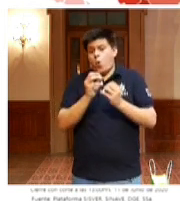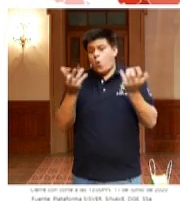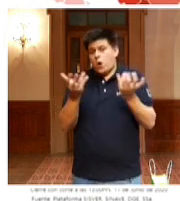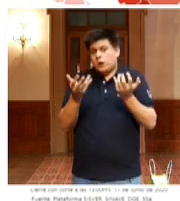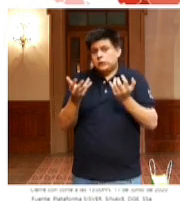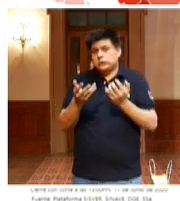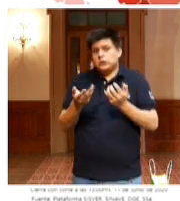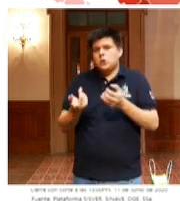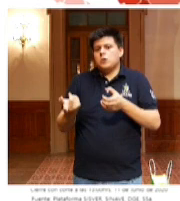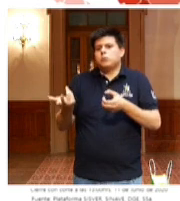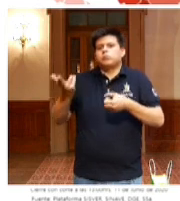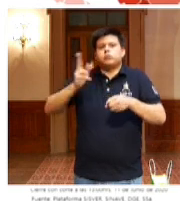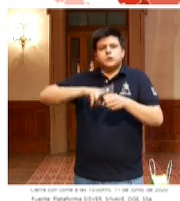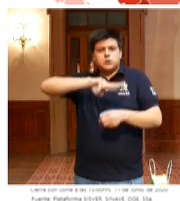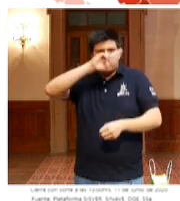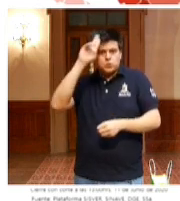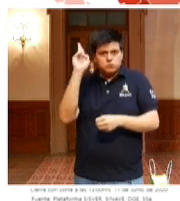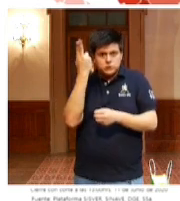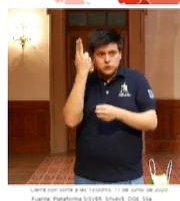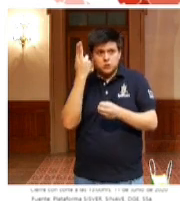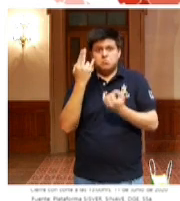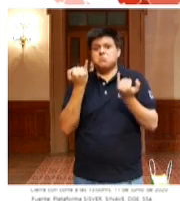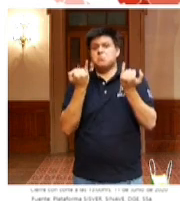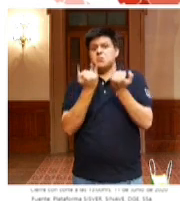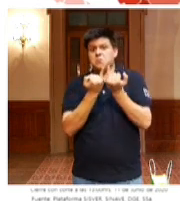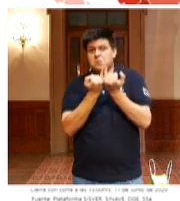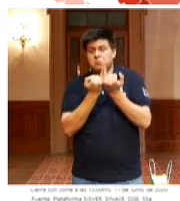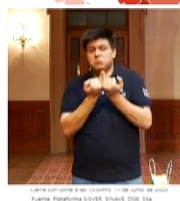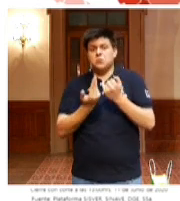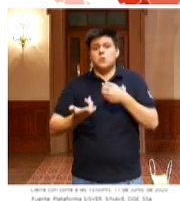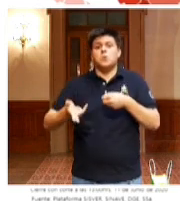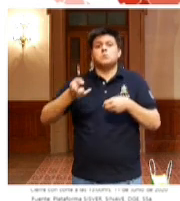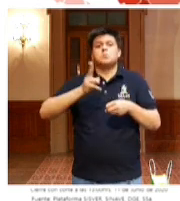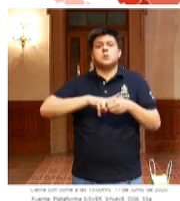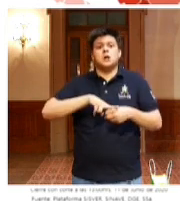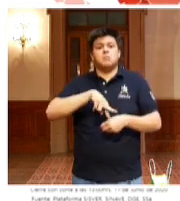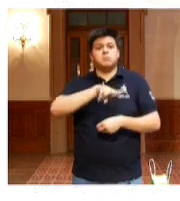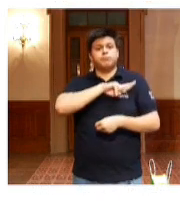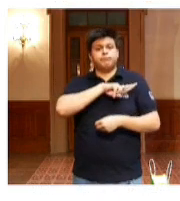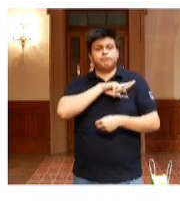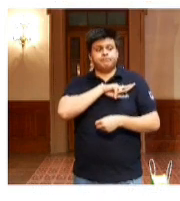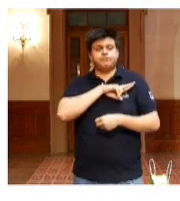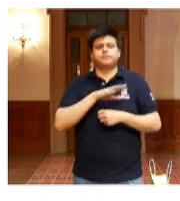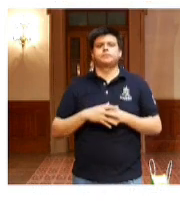en el hospital universitario y en hospitales privados